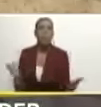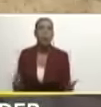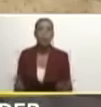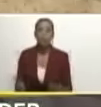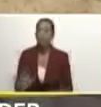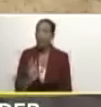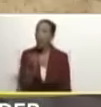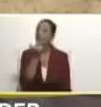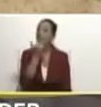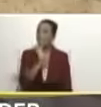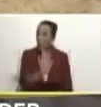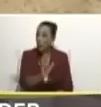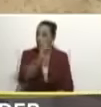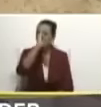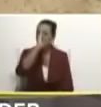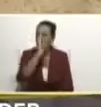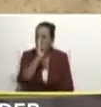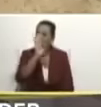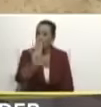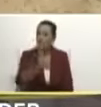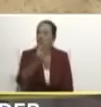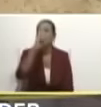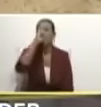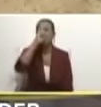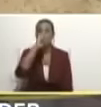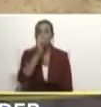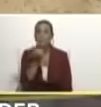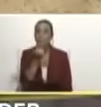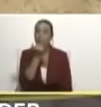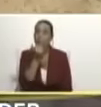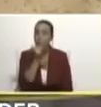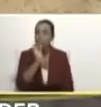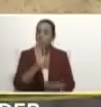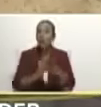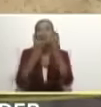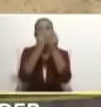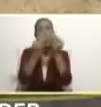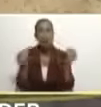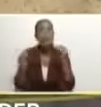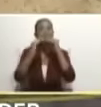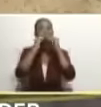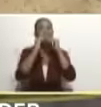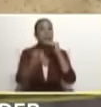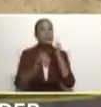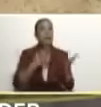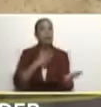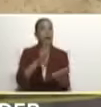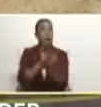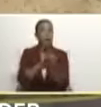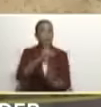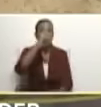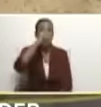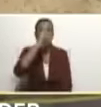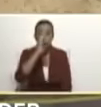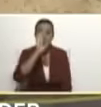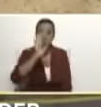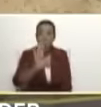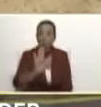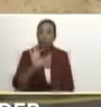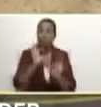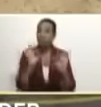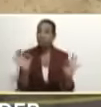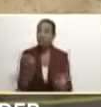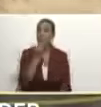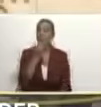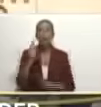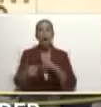No se equivoquen con Venezuela. Se los digo suavecito. No se equivoquen con el pueblo que